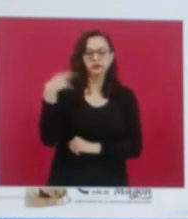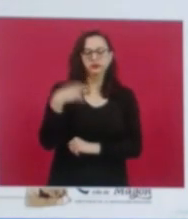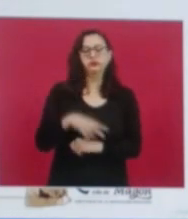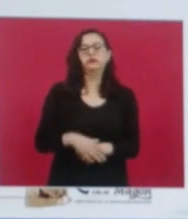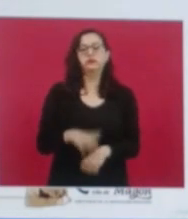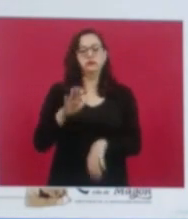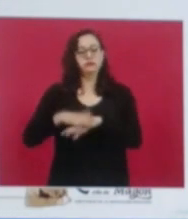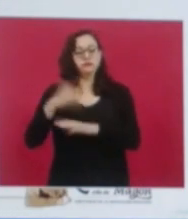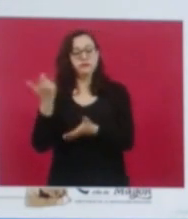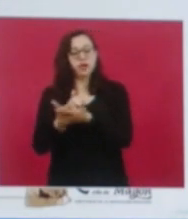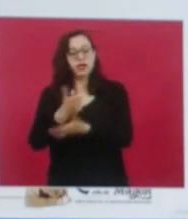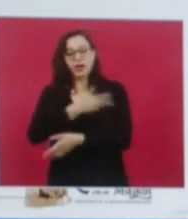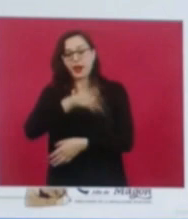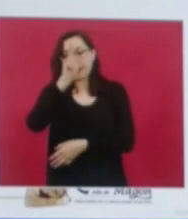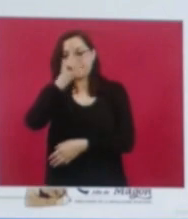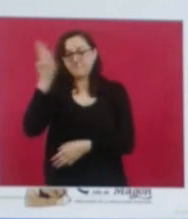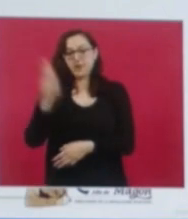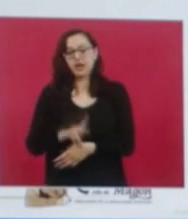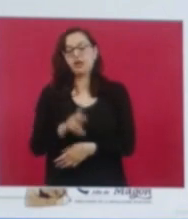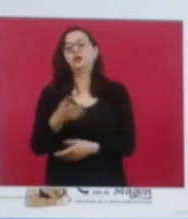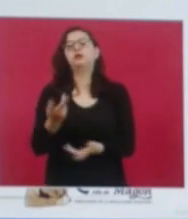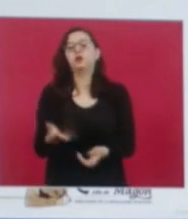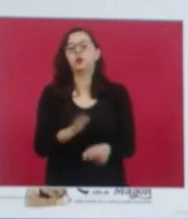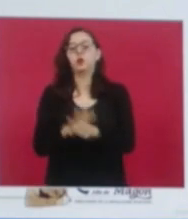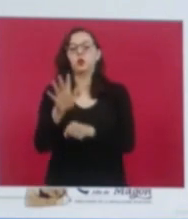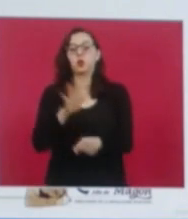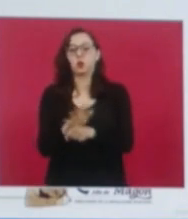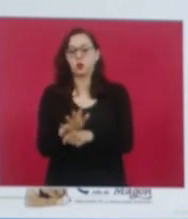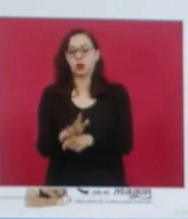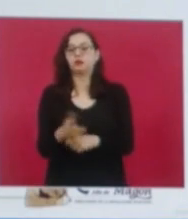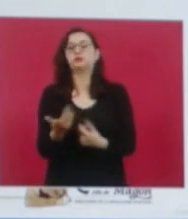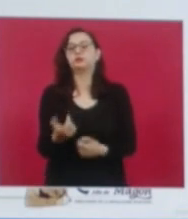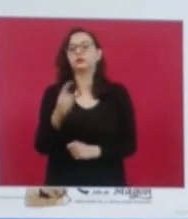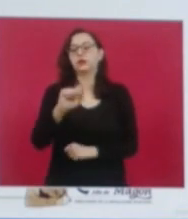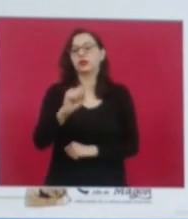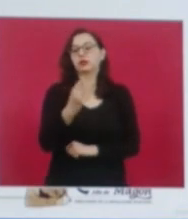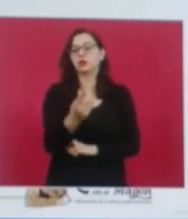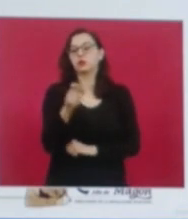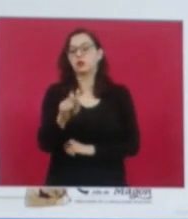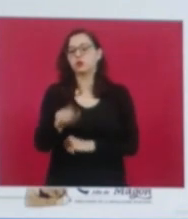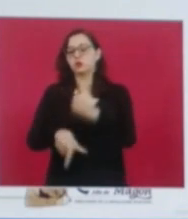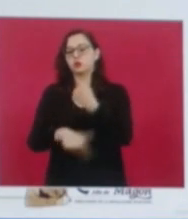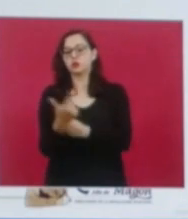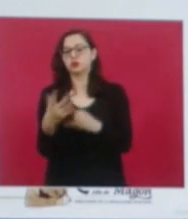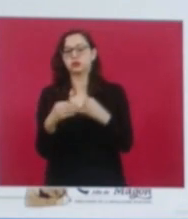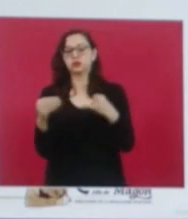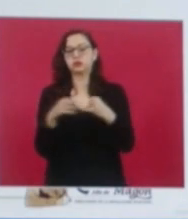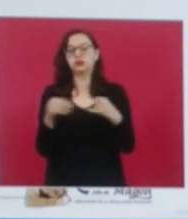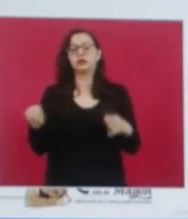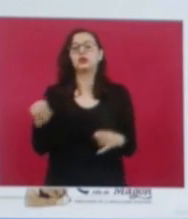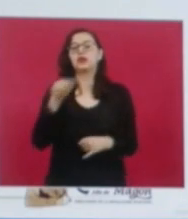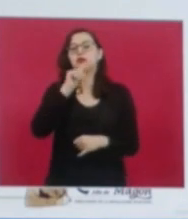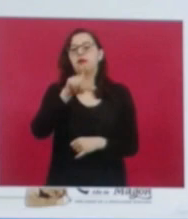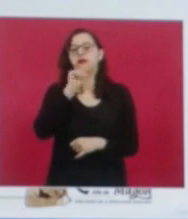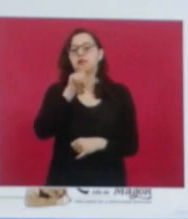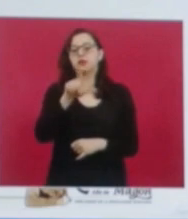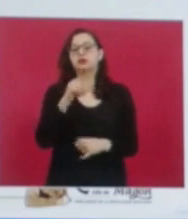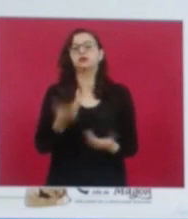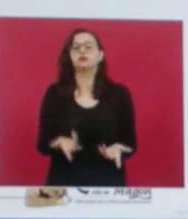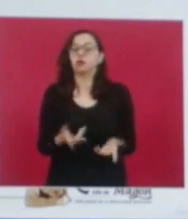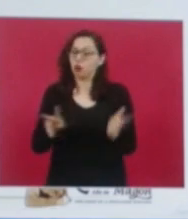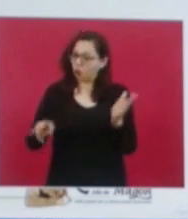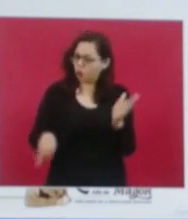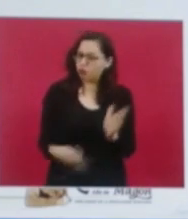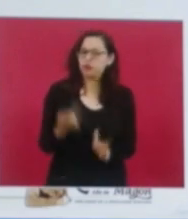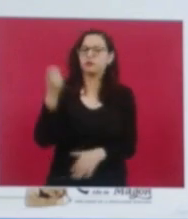también desde que generaríamos un conflicto interno que terminará por desafiarnos